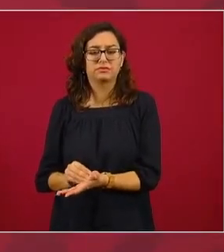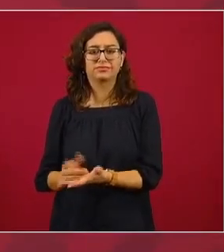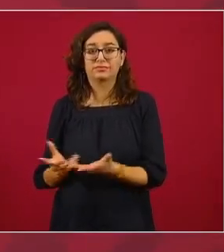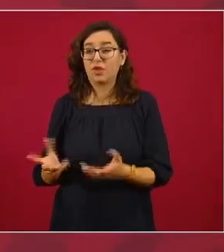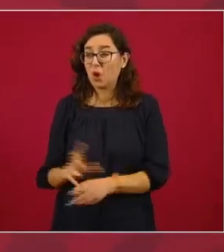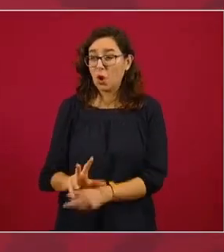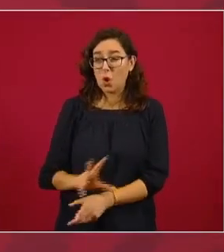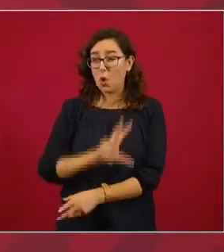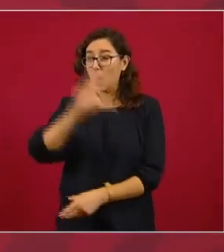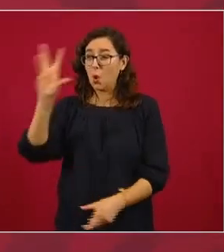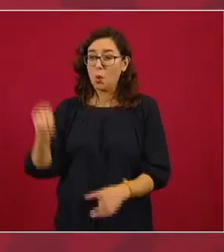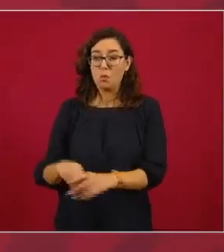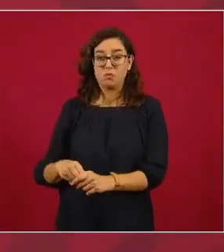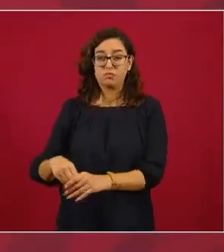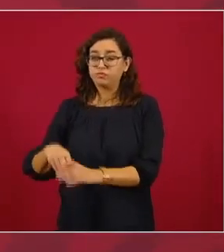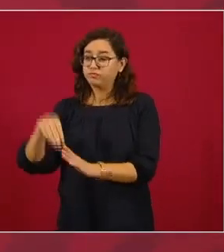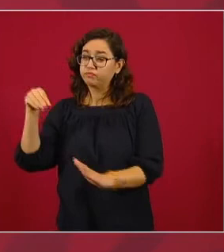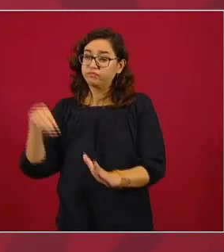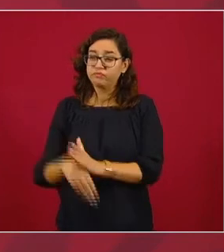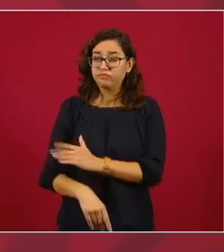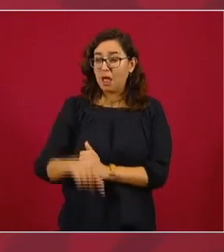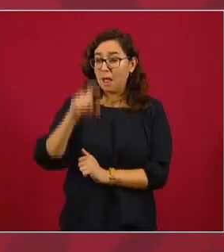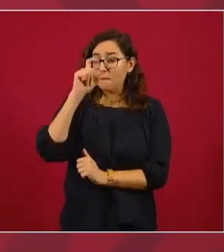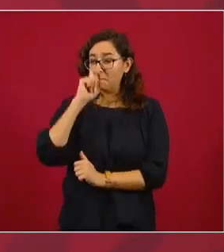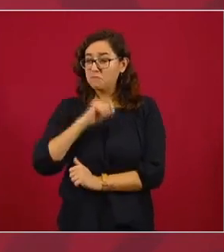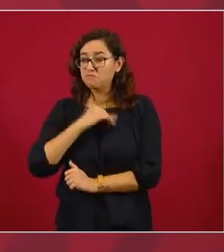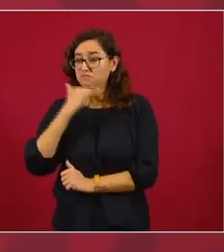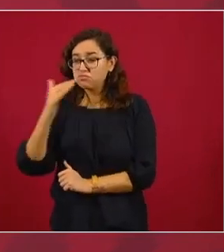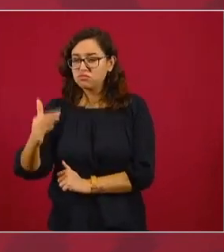descomponerlo todo, a podrirlo todo,